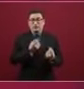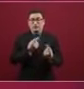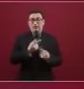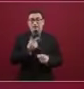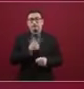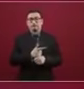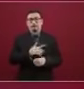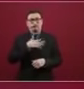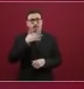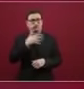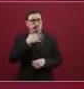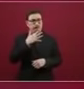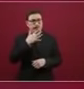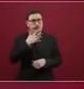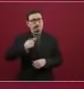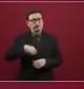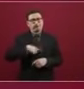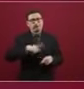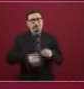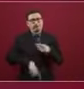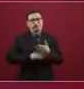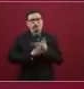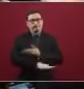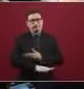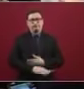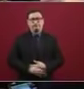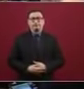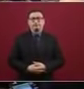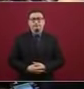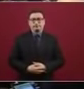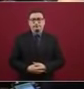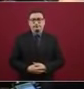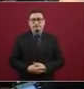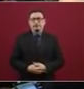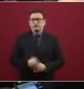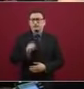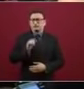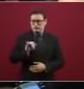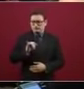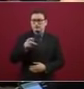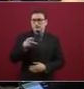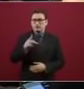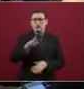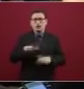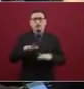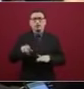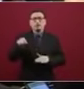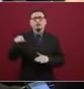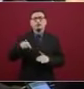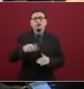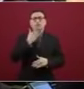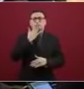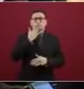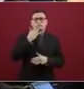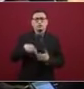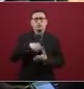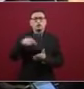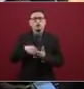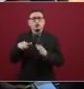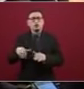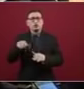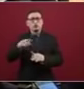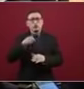y que ya no queremos que eso siga sucediendo. Sí, cómo no. Es que el problema es que se para uno en comunidades mineras en Sonora y las obras no se ven